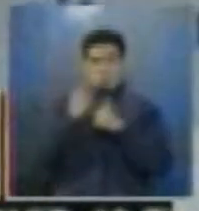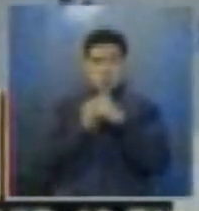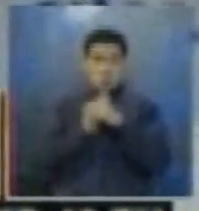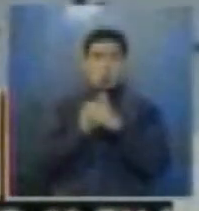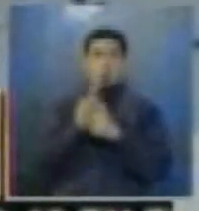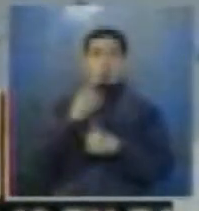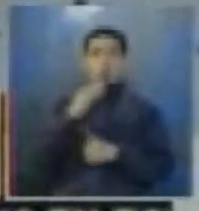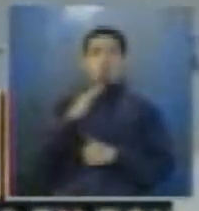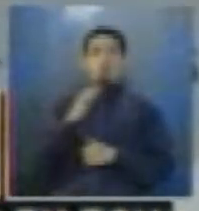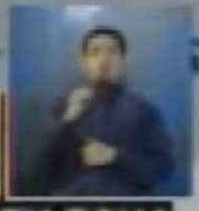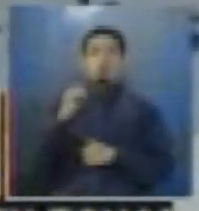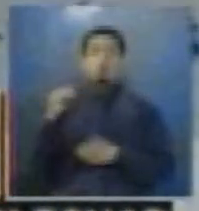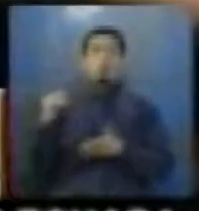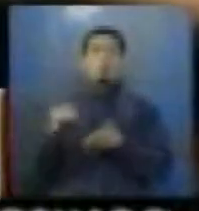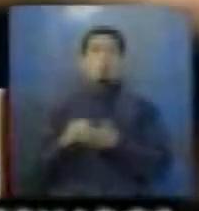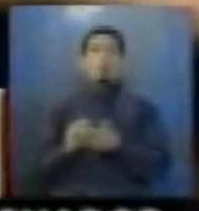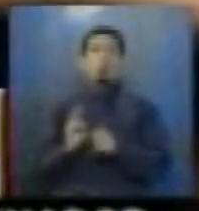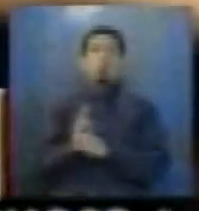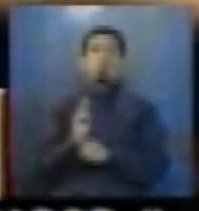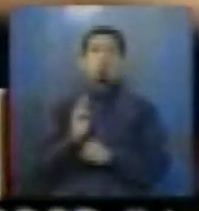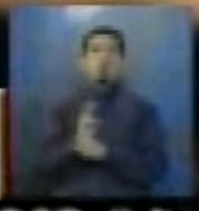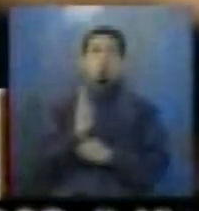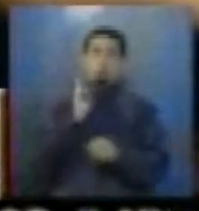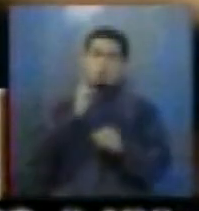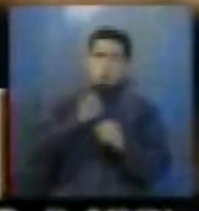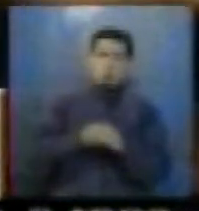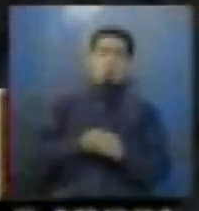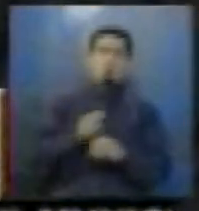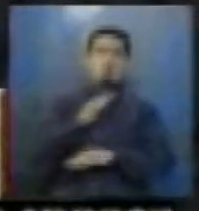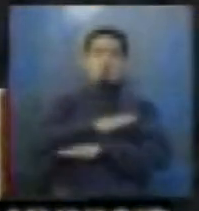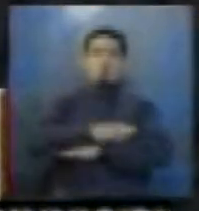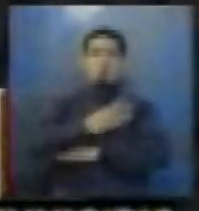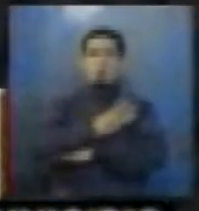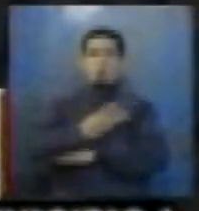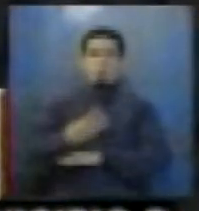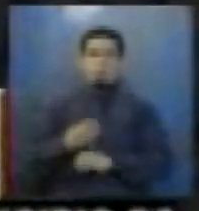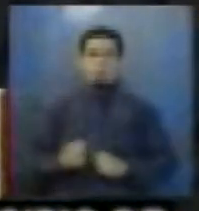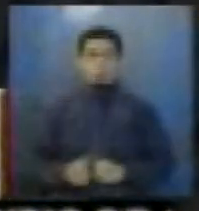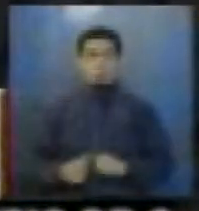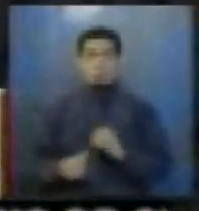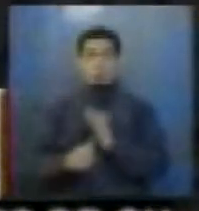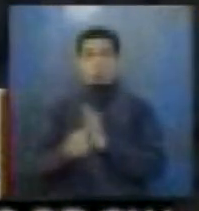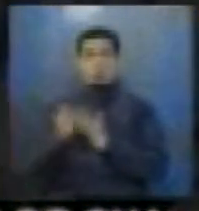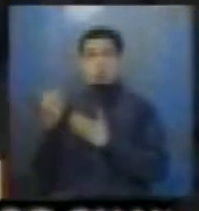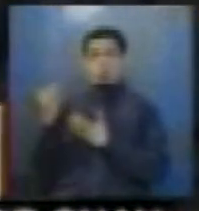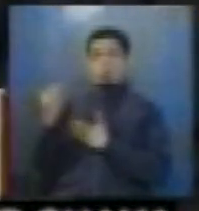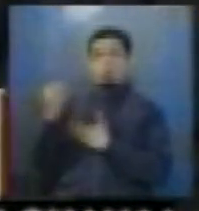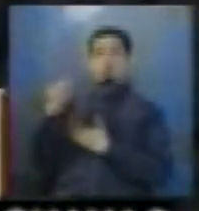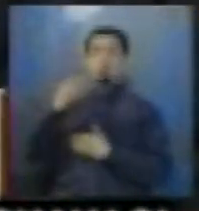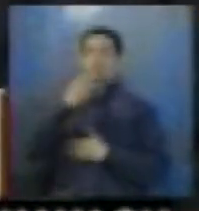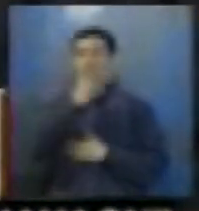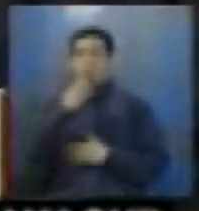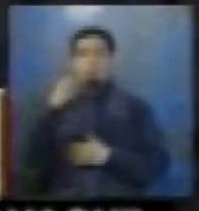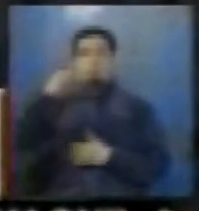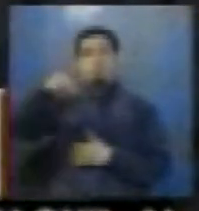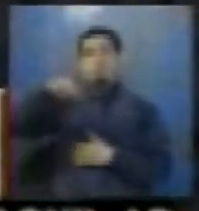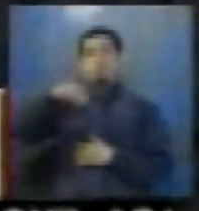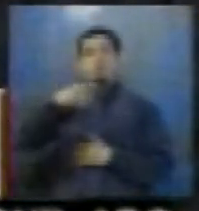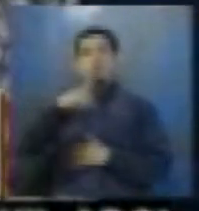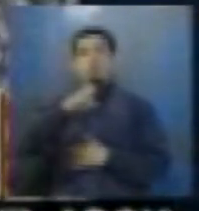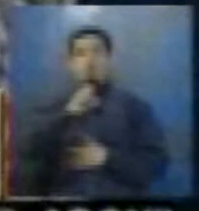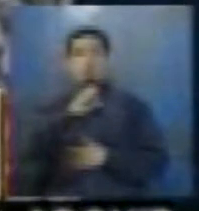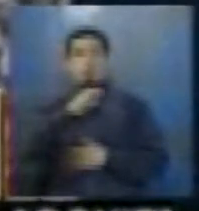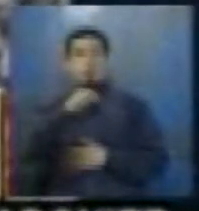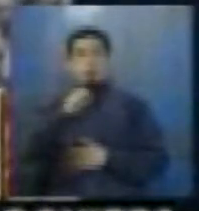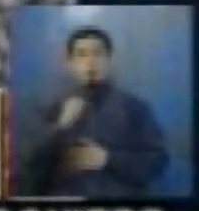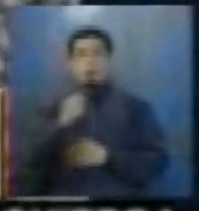de 400.000 usuarios han accedido al sistema. El ministro de Telecomunicaciones indicó en una rueda de prensa